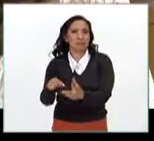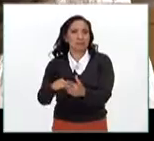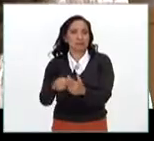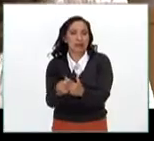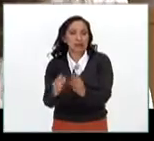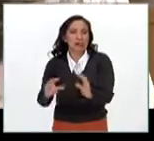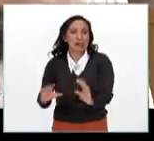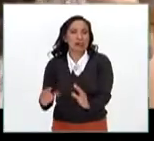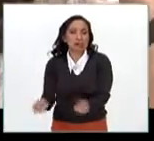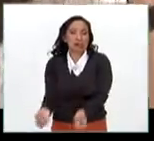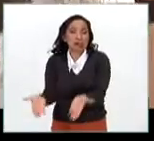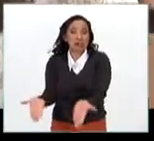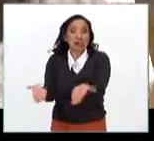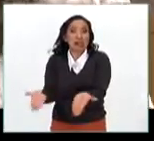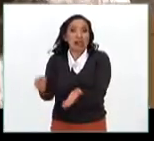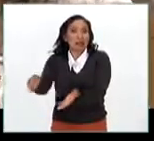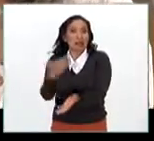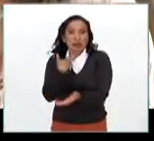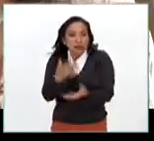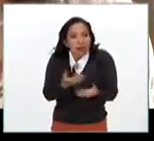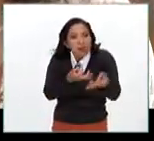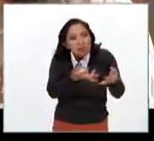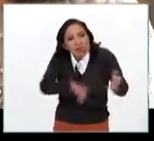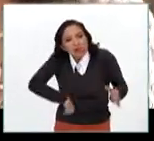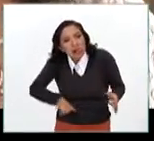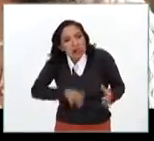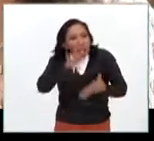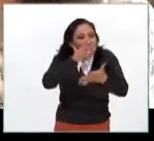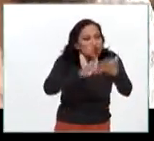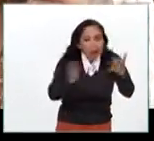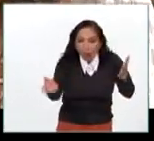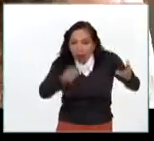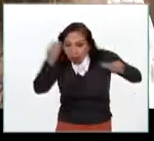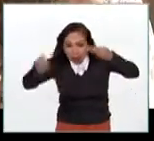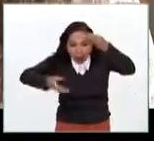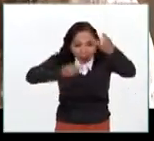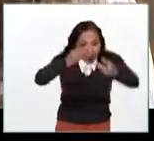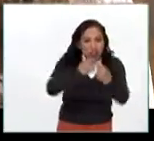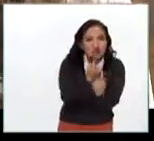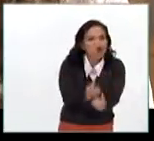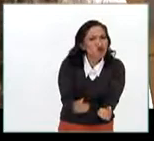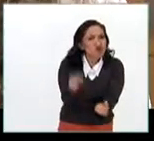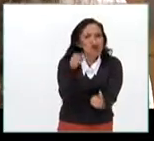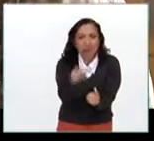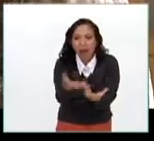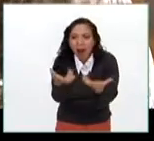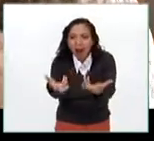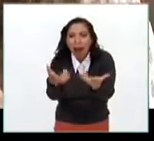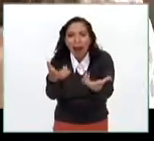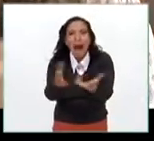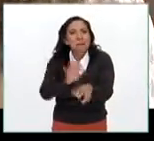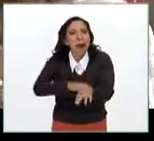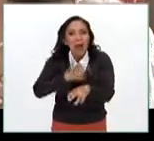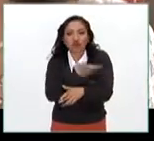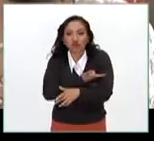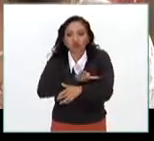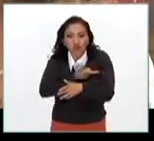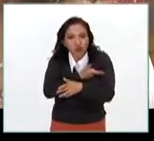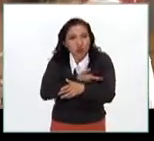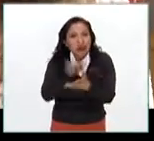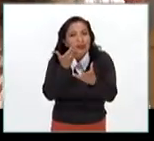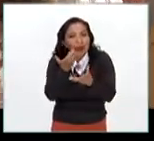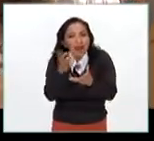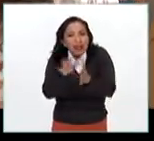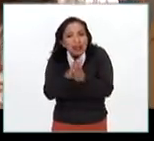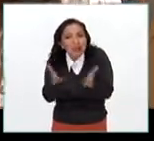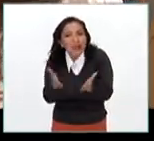es donde son los más ávidos lectores, ¿no? Están los niños chiquitos, claro, son los que más quieren